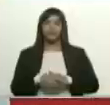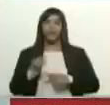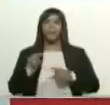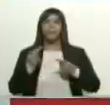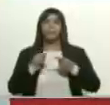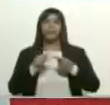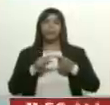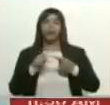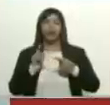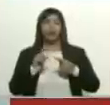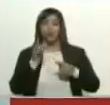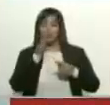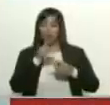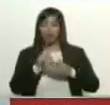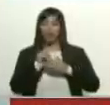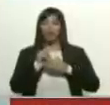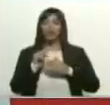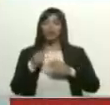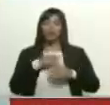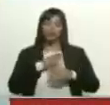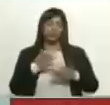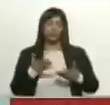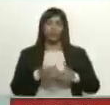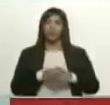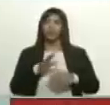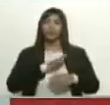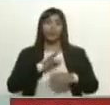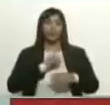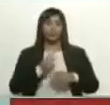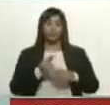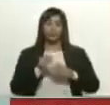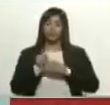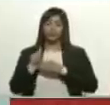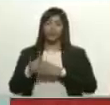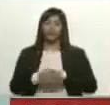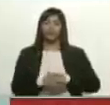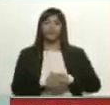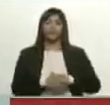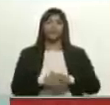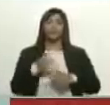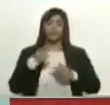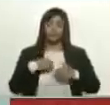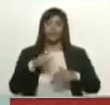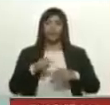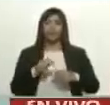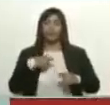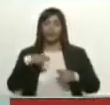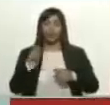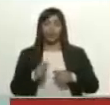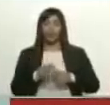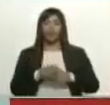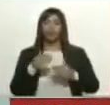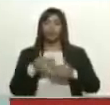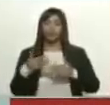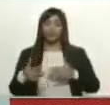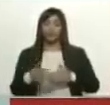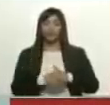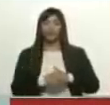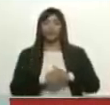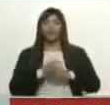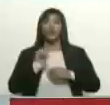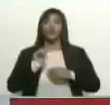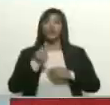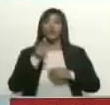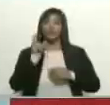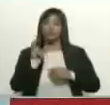primero, no son líderes sindicales, no pertenecen a un solo sindicato. De hecho, en el juicio y durante el juicio, un